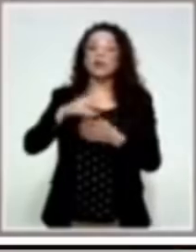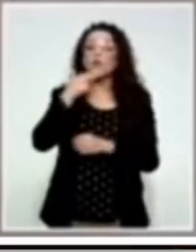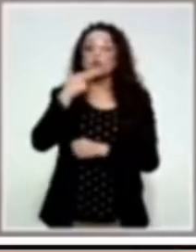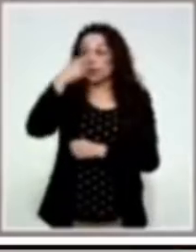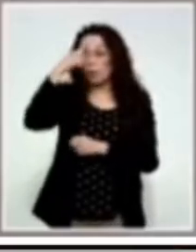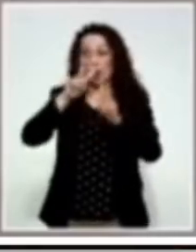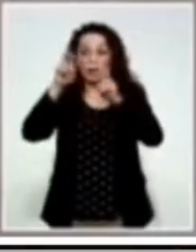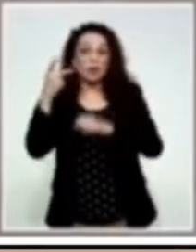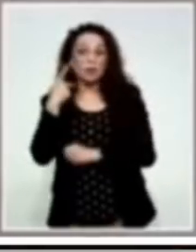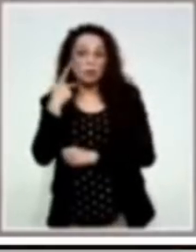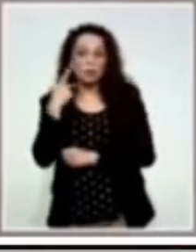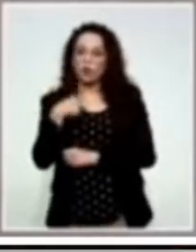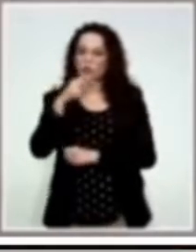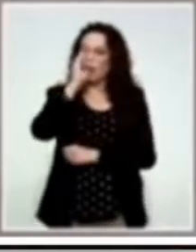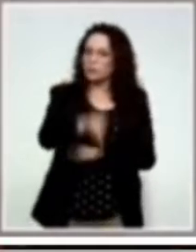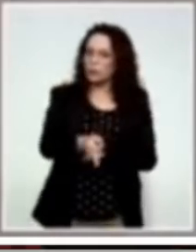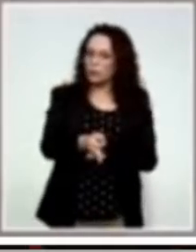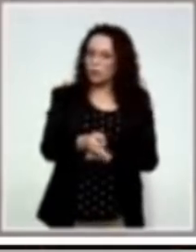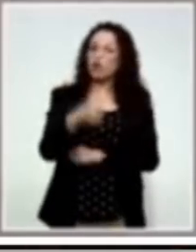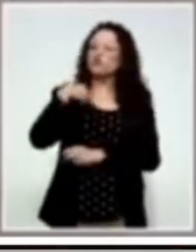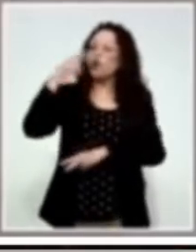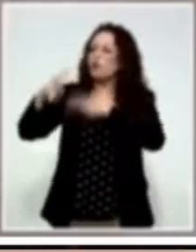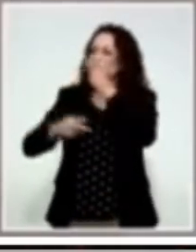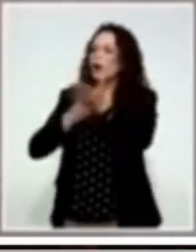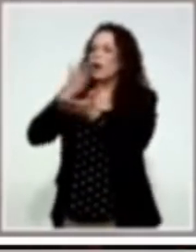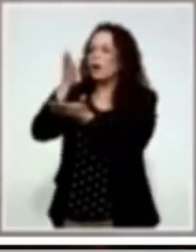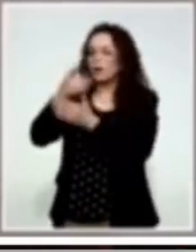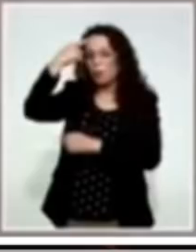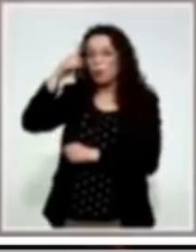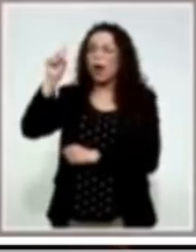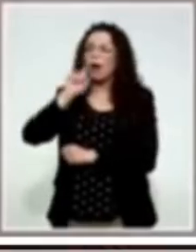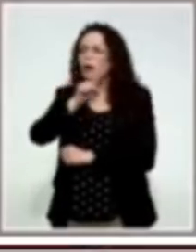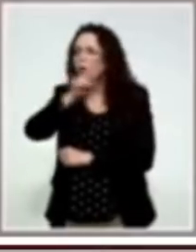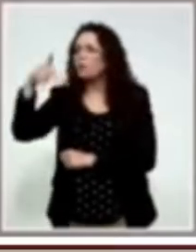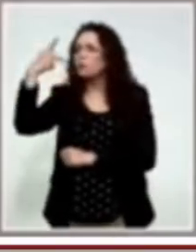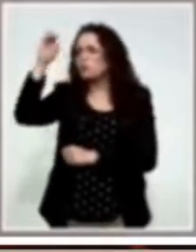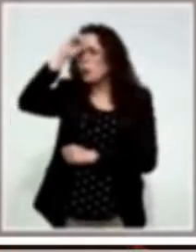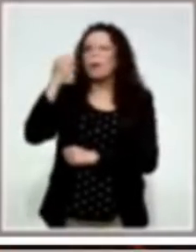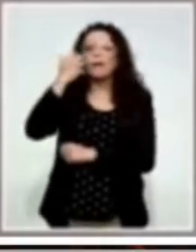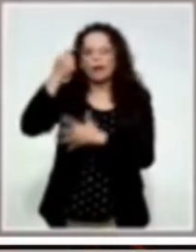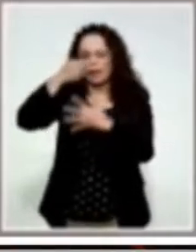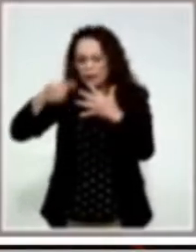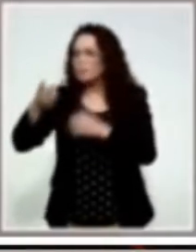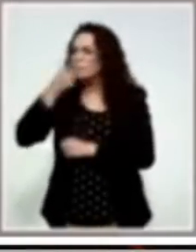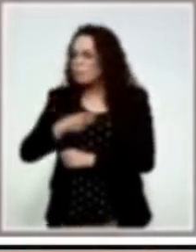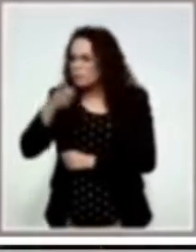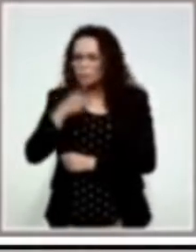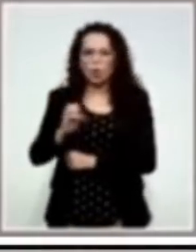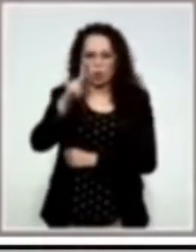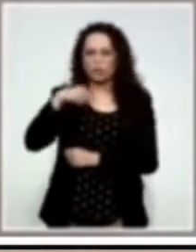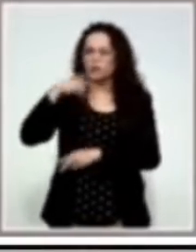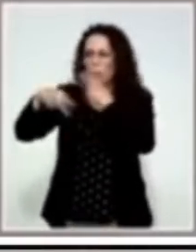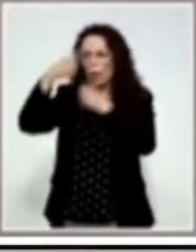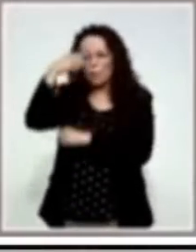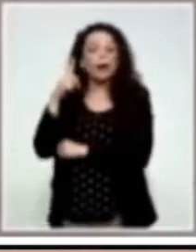a tratar de escuchar a las mujeres, y procuraré que esa sea la línea de la visita, que